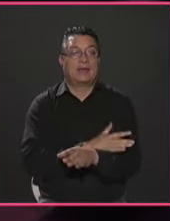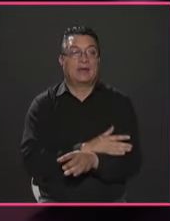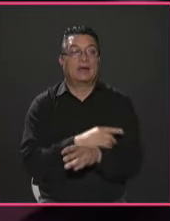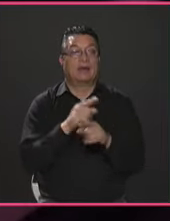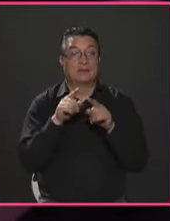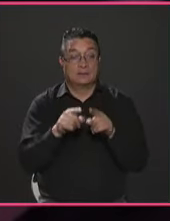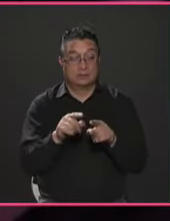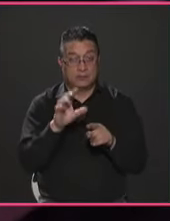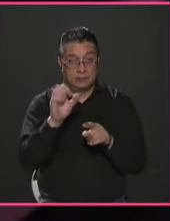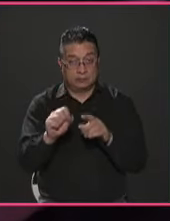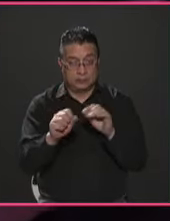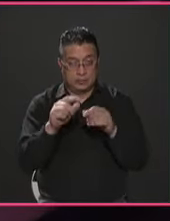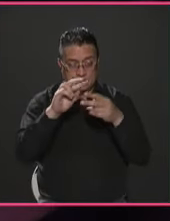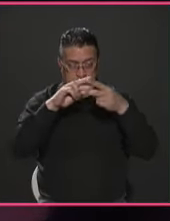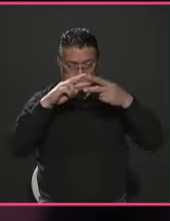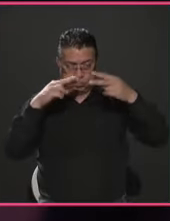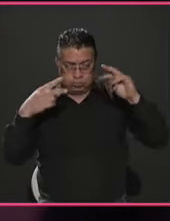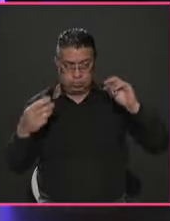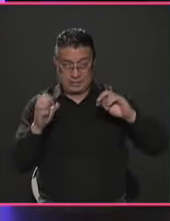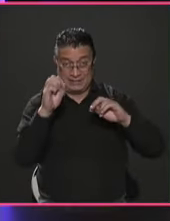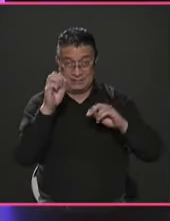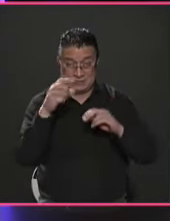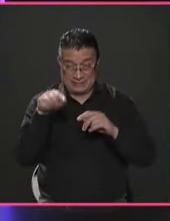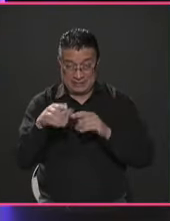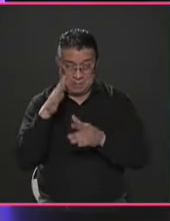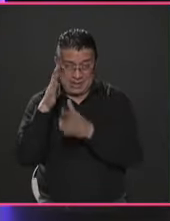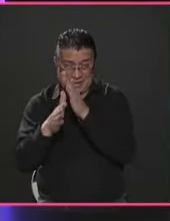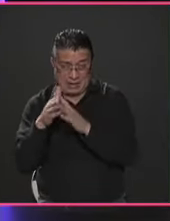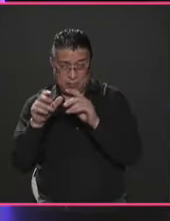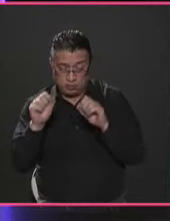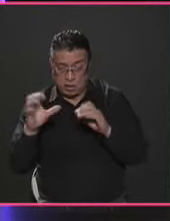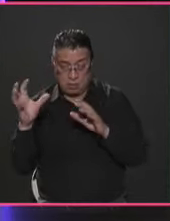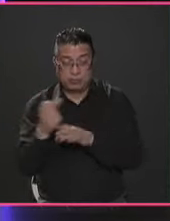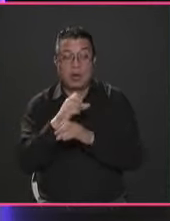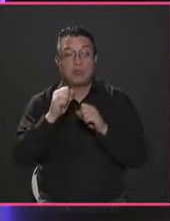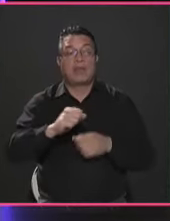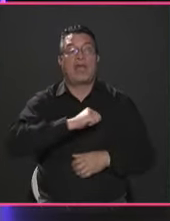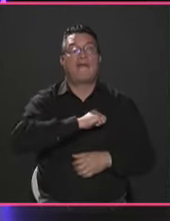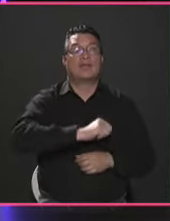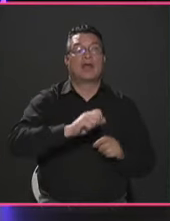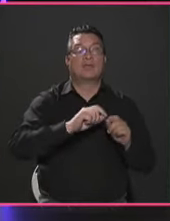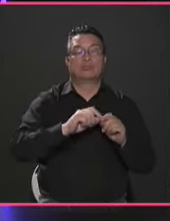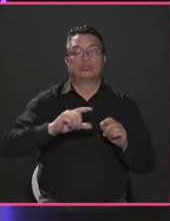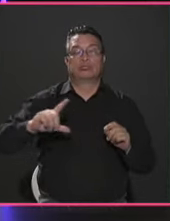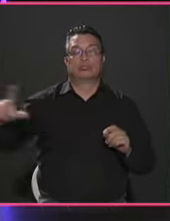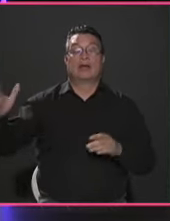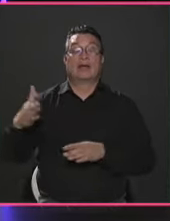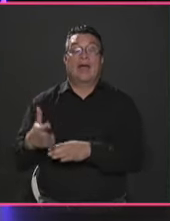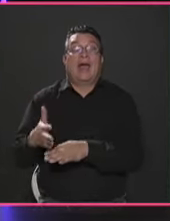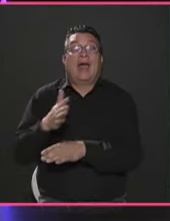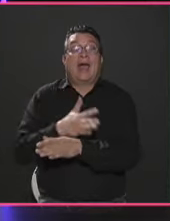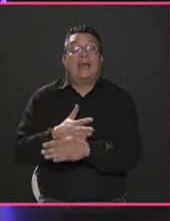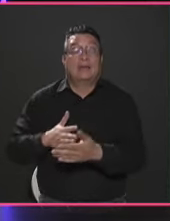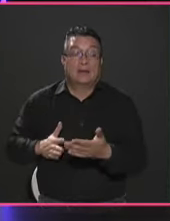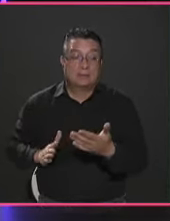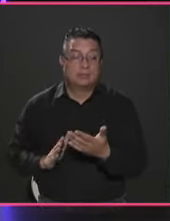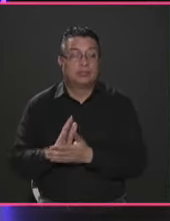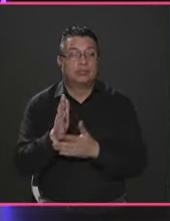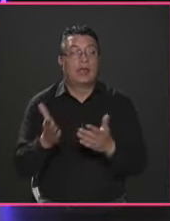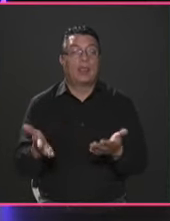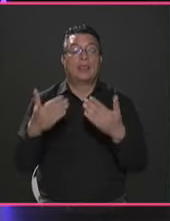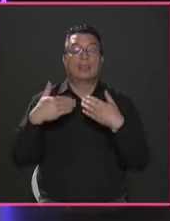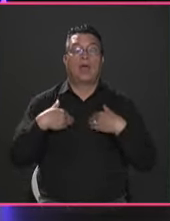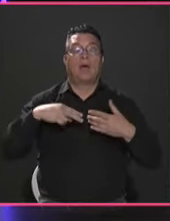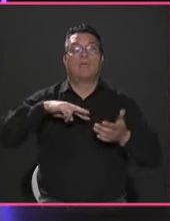detección mediante secuenciación de tercera generación podemos evitar que esto progrese mucho antes de que empiece a generar eh